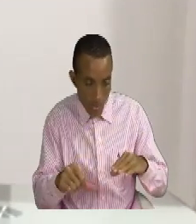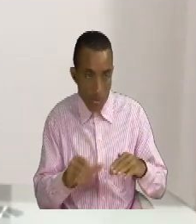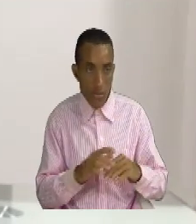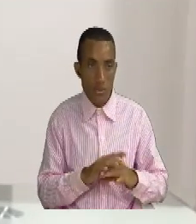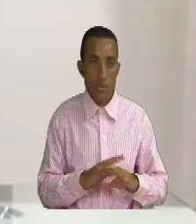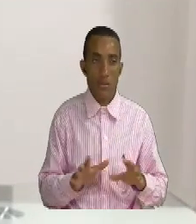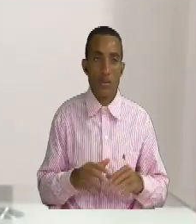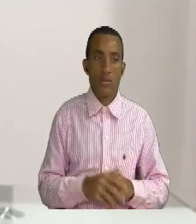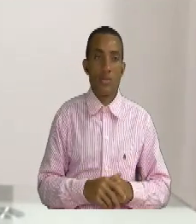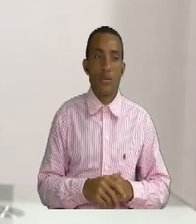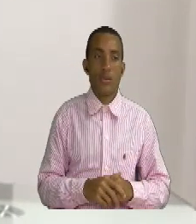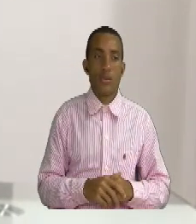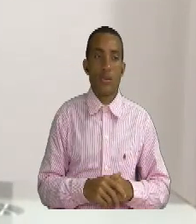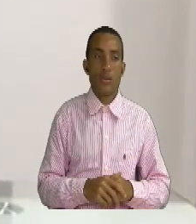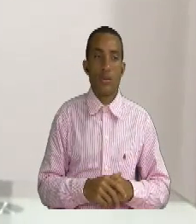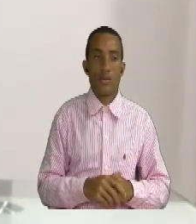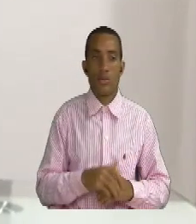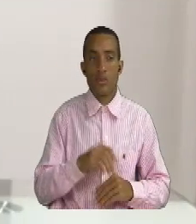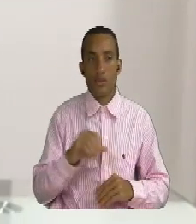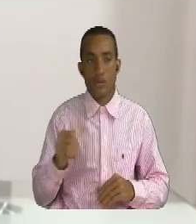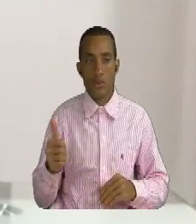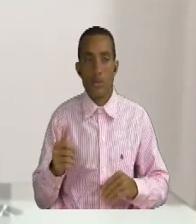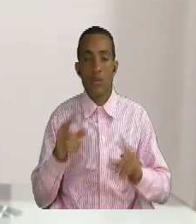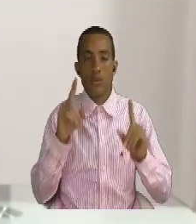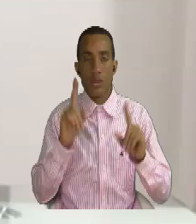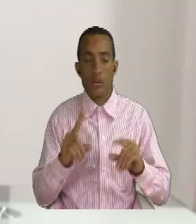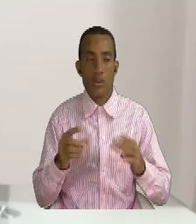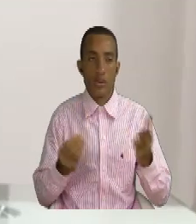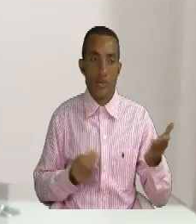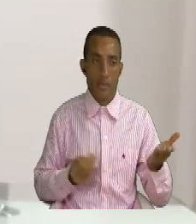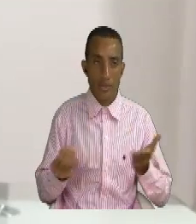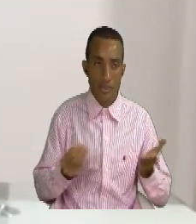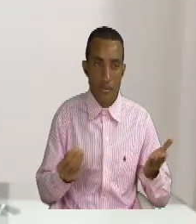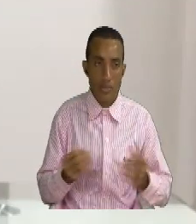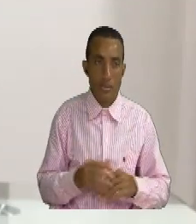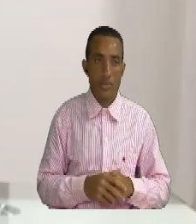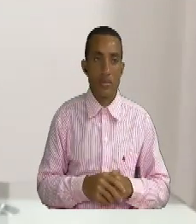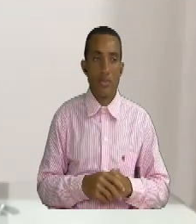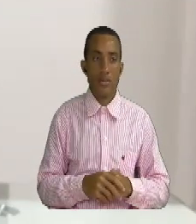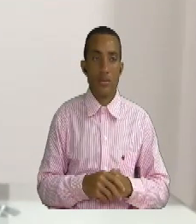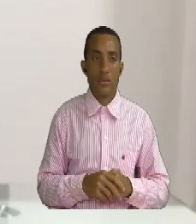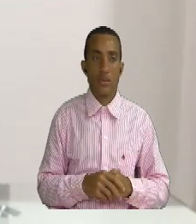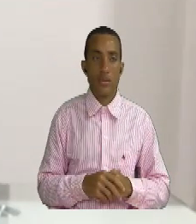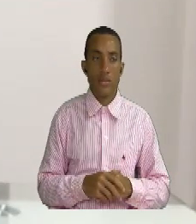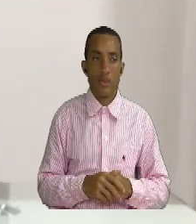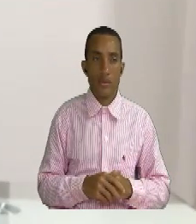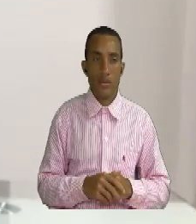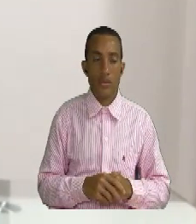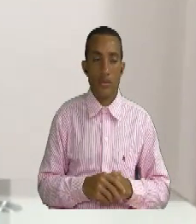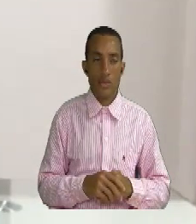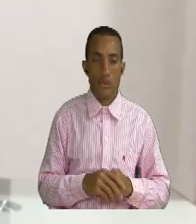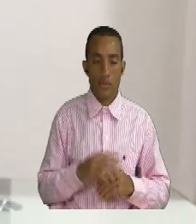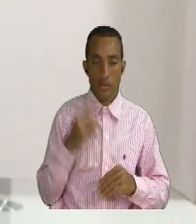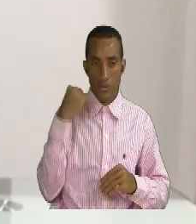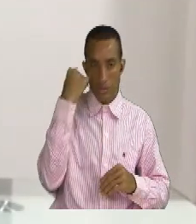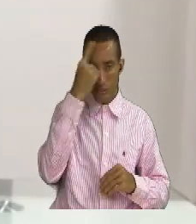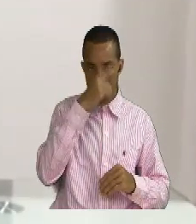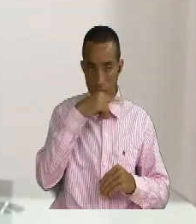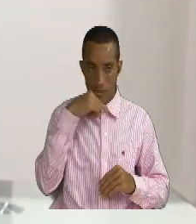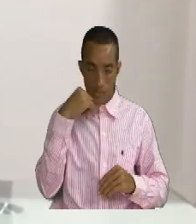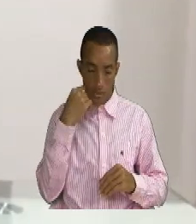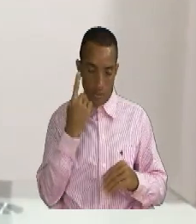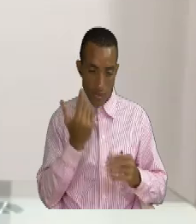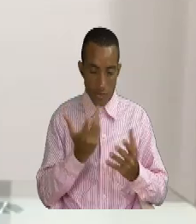estético. Aparte, contamos con servicios tales como la estética facial y corporal. ¿Qué